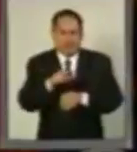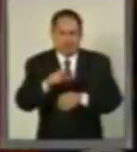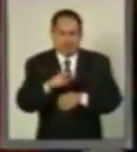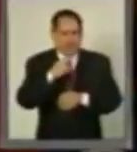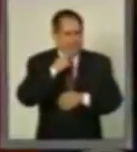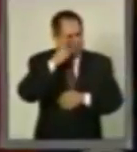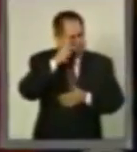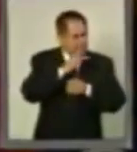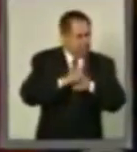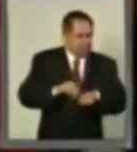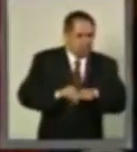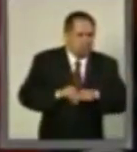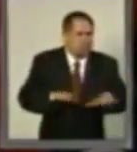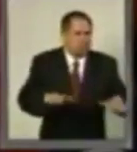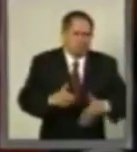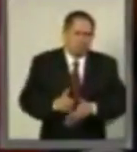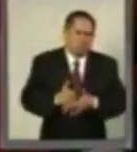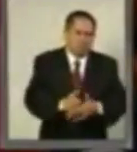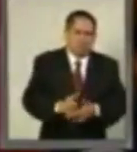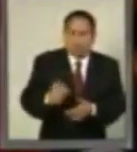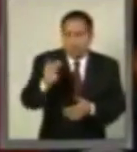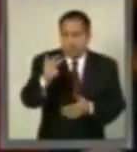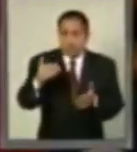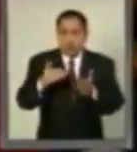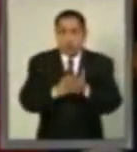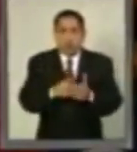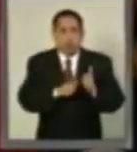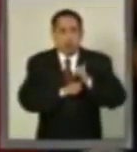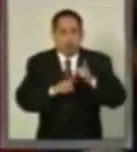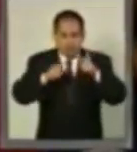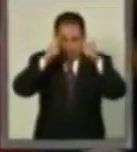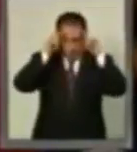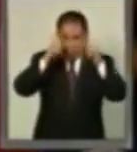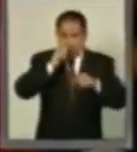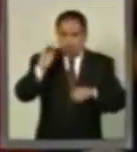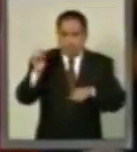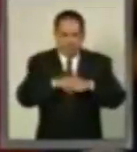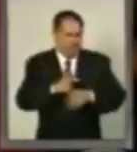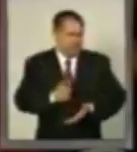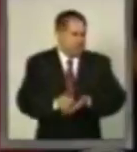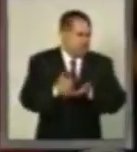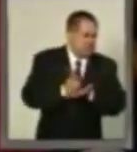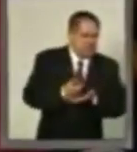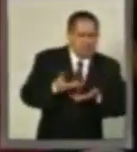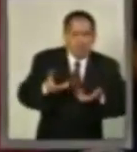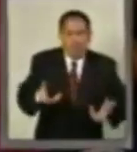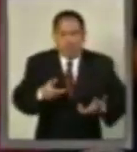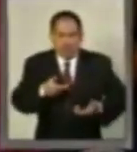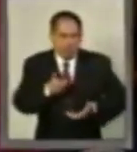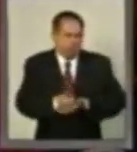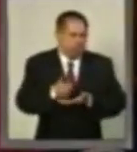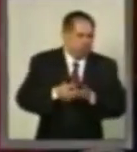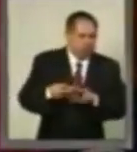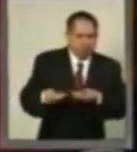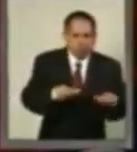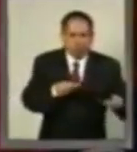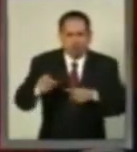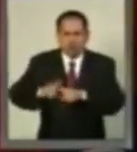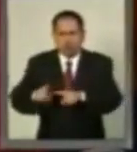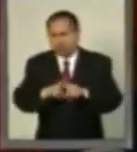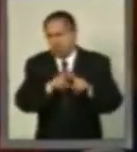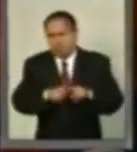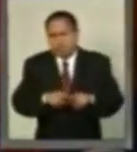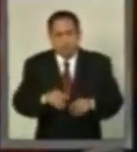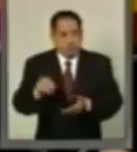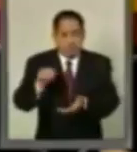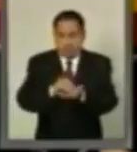país. Más de 25.000 soldados, marinos y policías federales estuvieron en la calle, en los lugares, y ahí